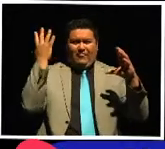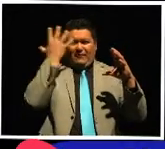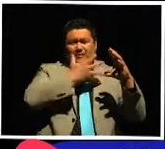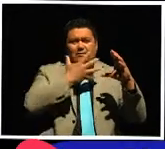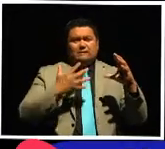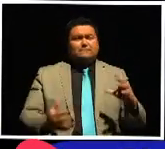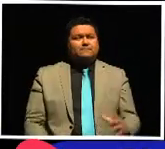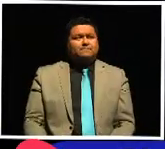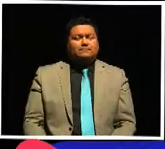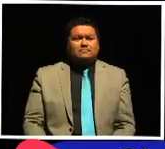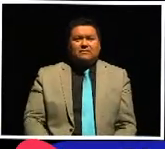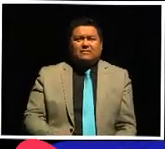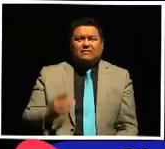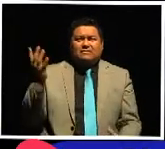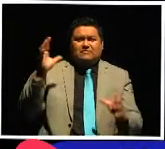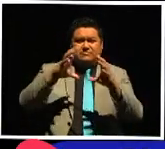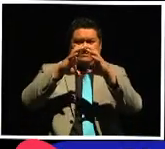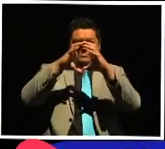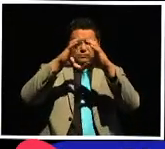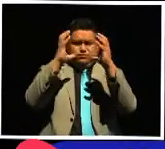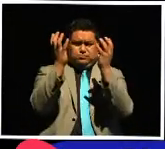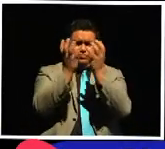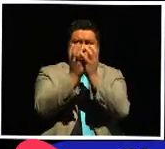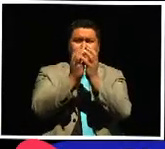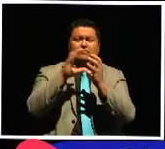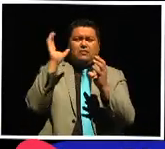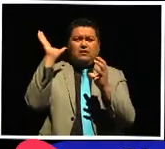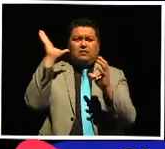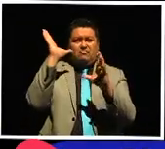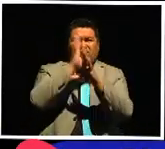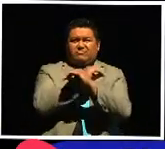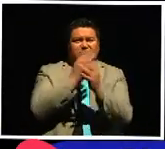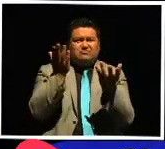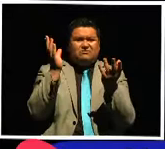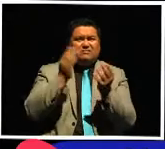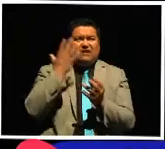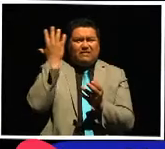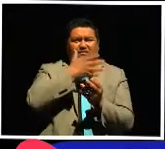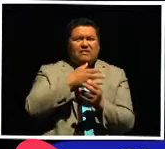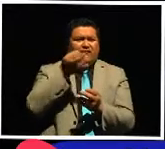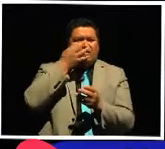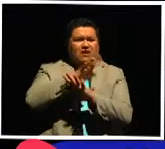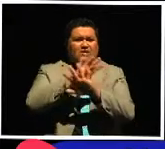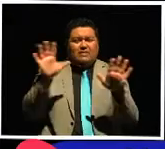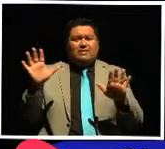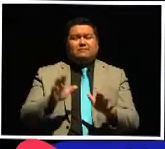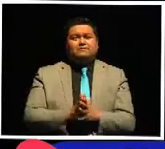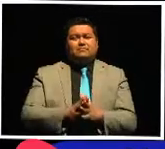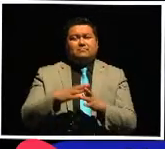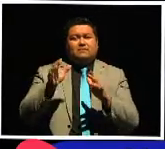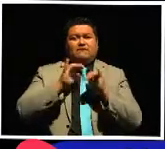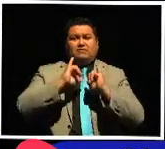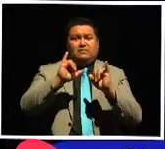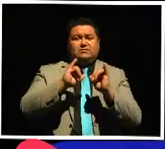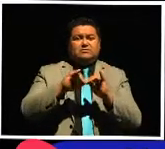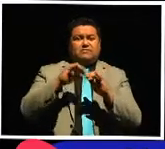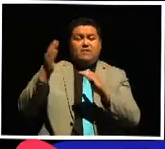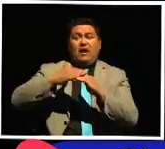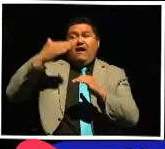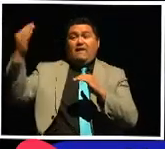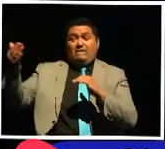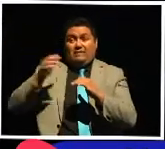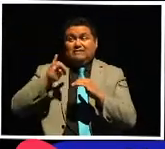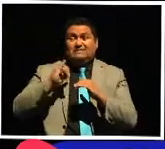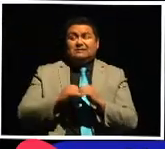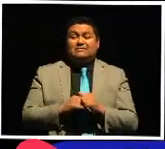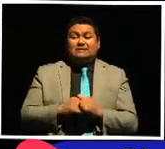esfera oscura. Una esfera oscura porque no puede escapar nada, ni luz. Y no podemos tener información. Afuera, si